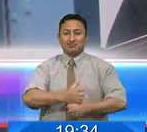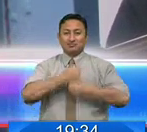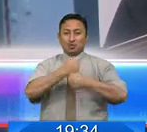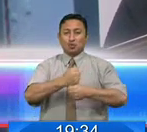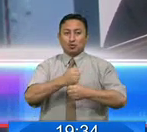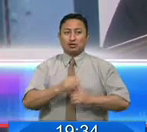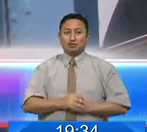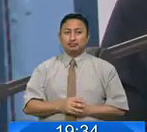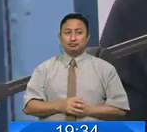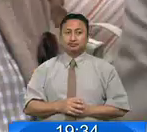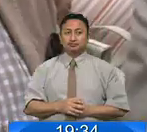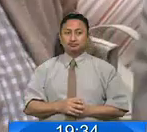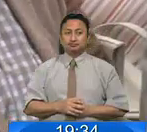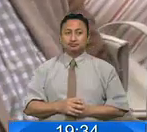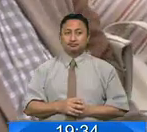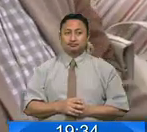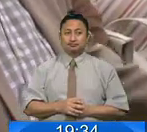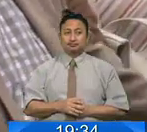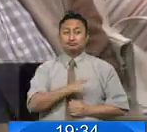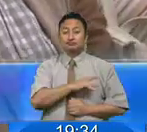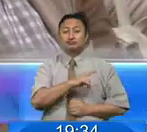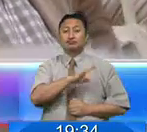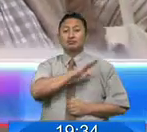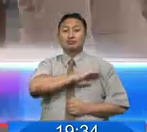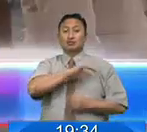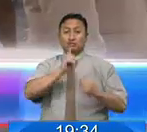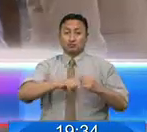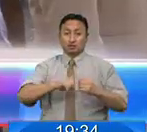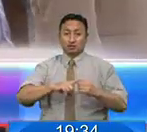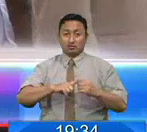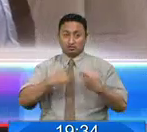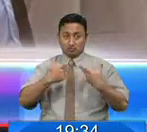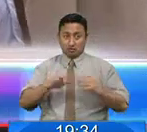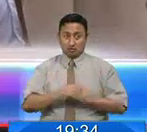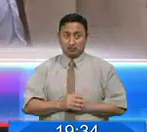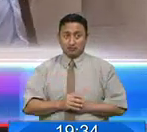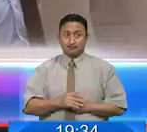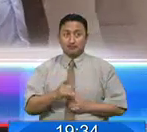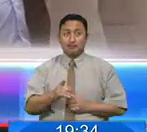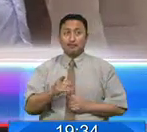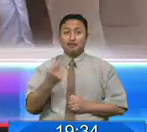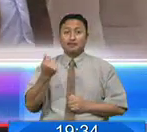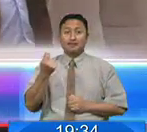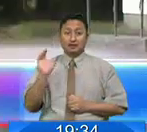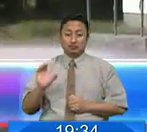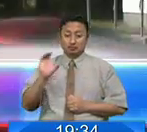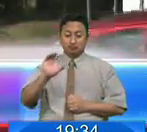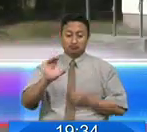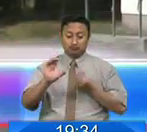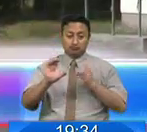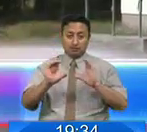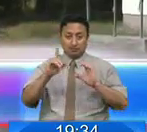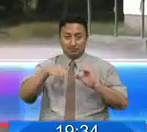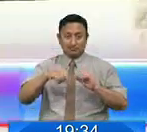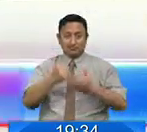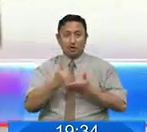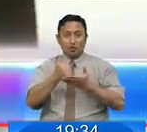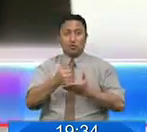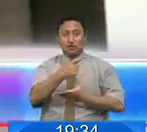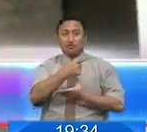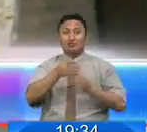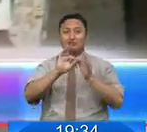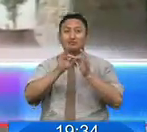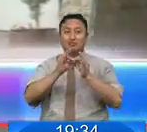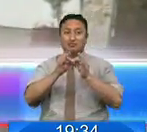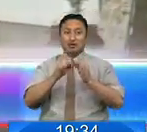una vida más tranquila mientras del municipio de quito se encargará de la designación de recursos económicos para mejorar la infraestructura de los